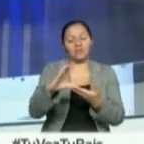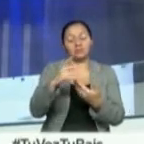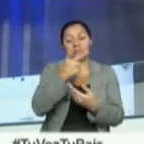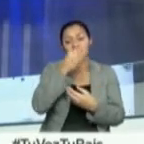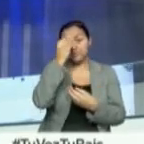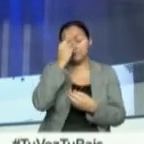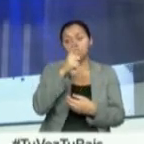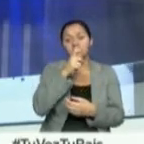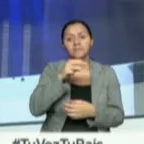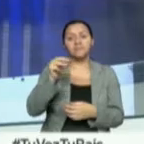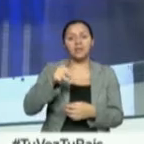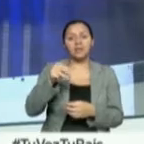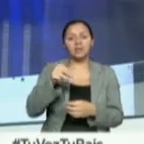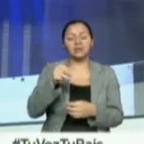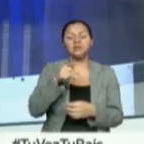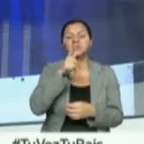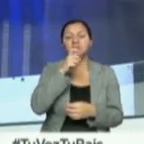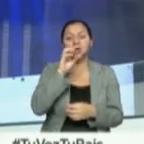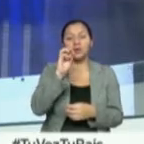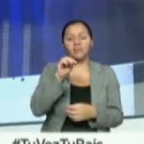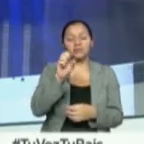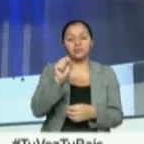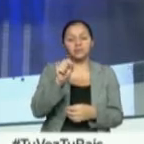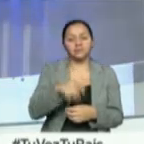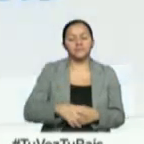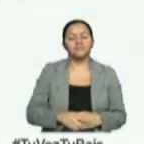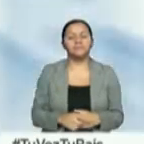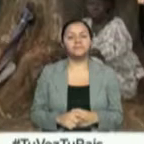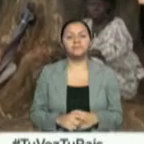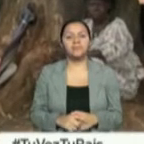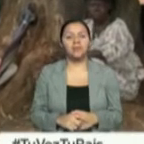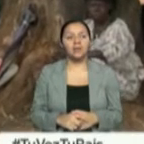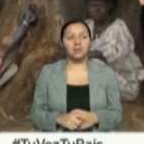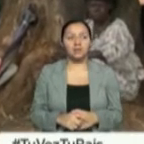informó el martes la organización mundial de la salud